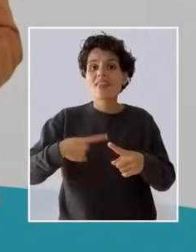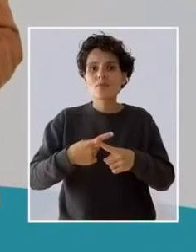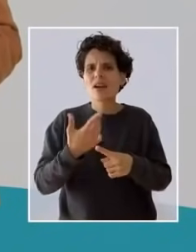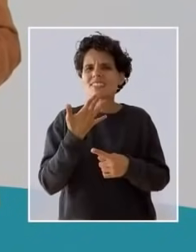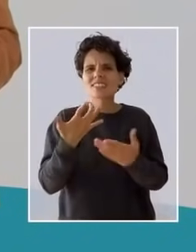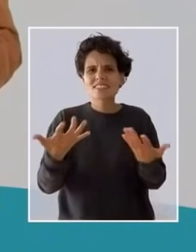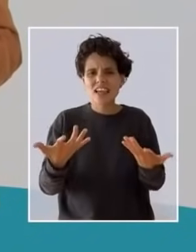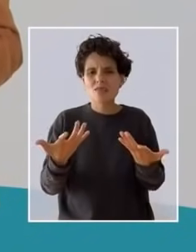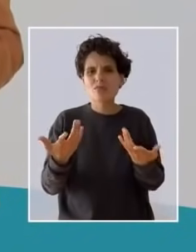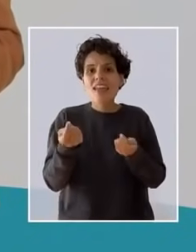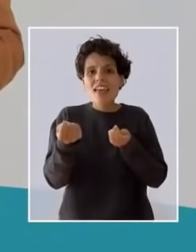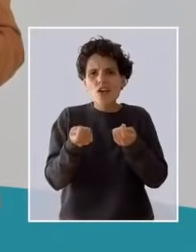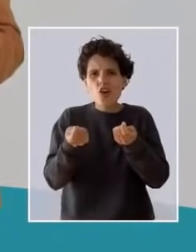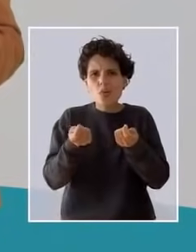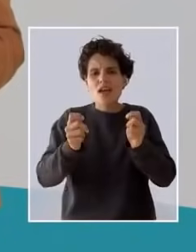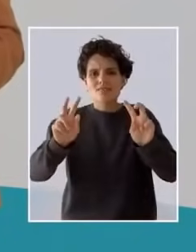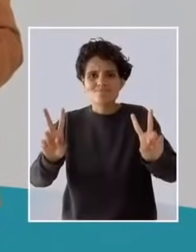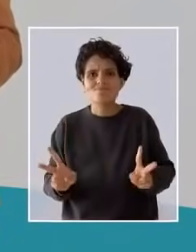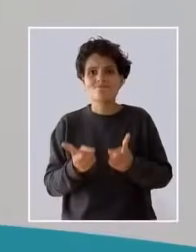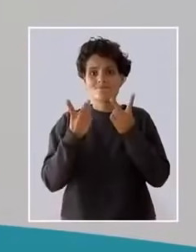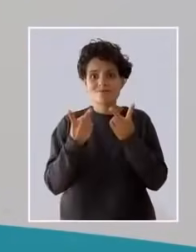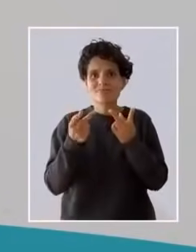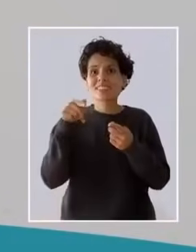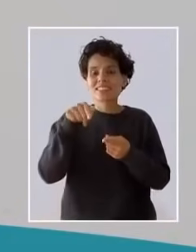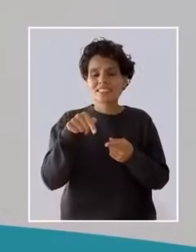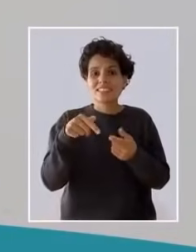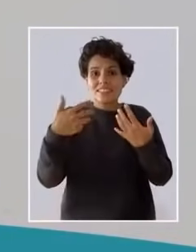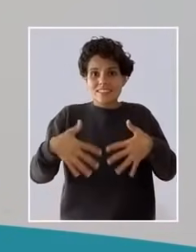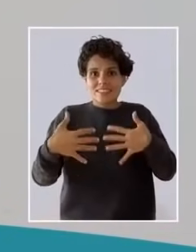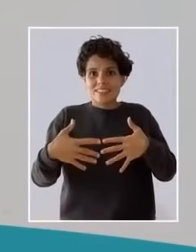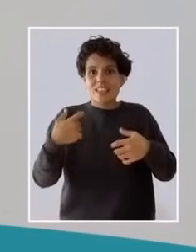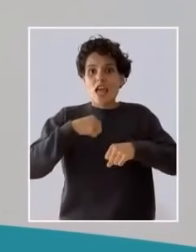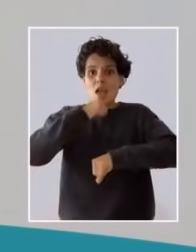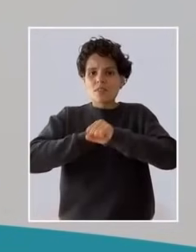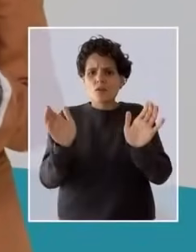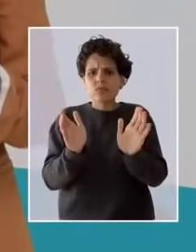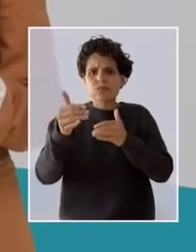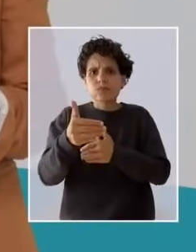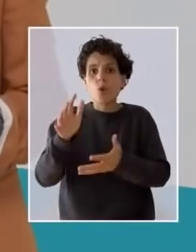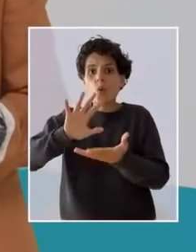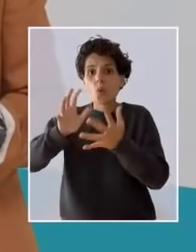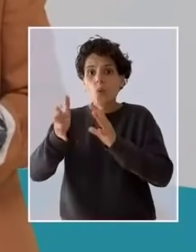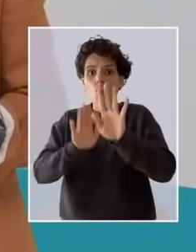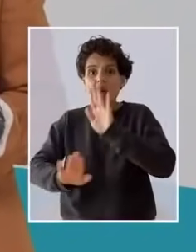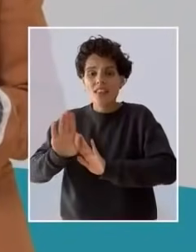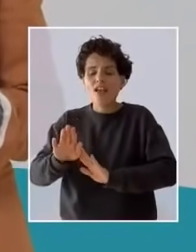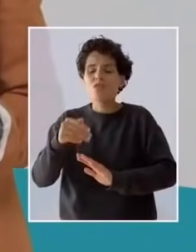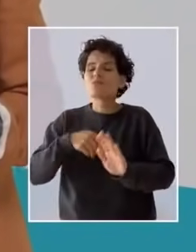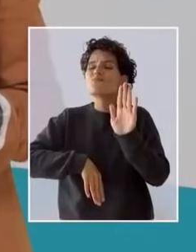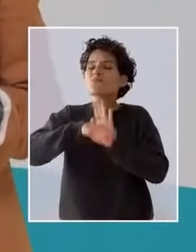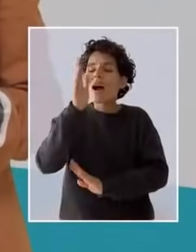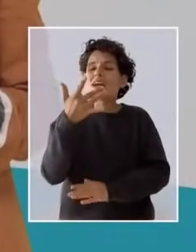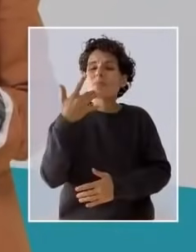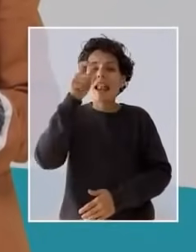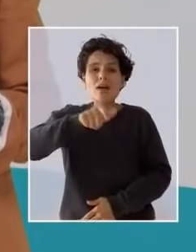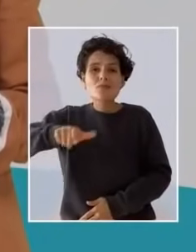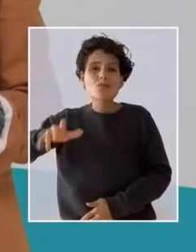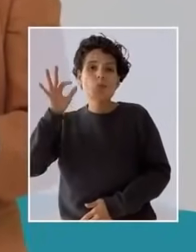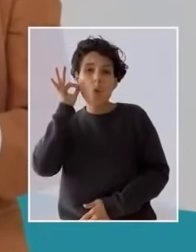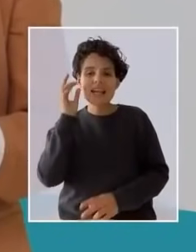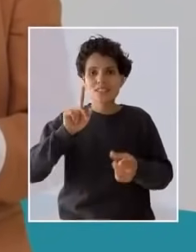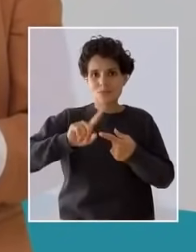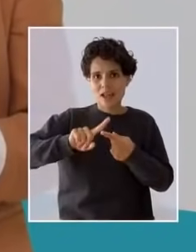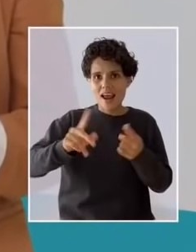un ambicioso plan de reactivación económica, ProPyme, con inversión verde y con un fuerte énfasis en la participación de las